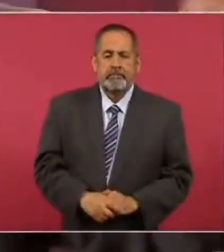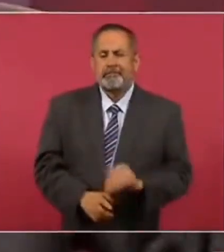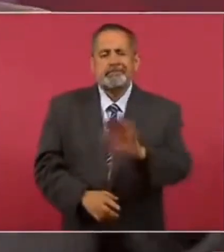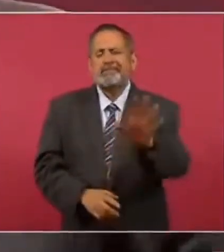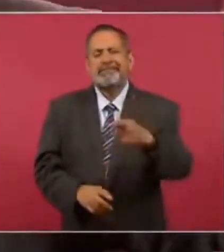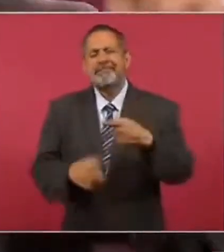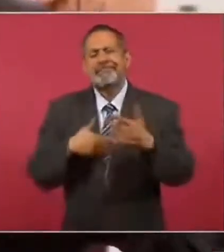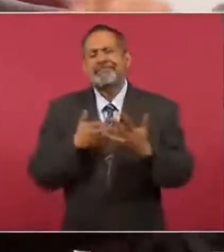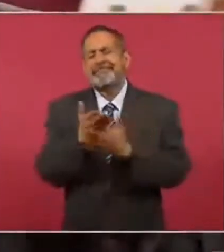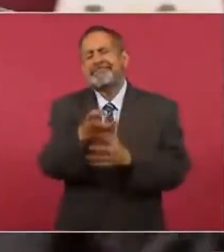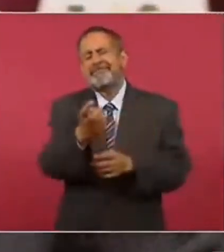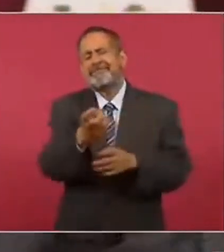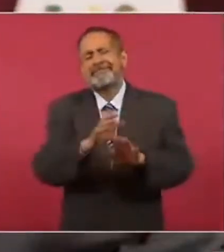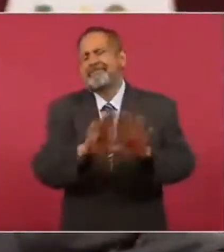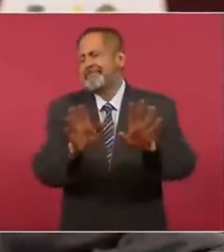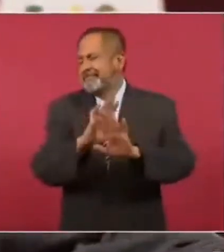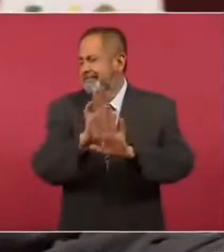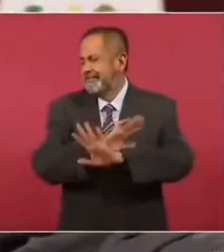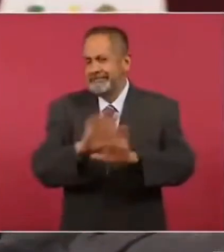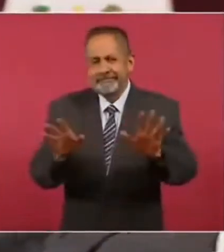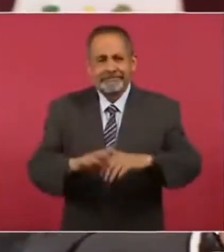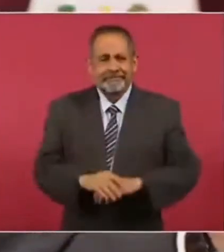No me meto en eso. Miren,